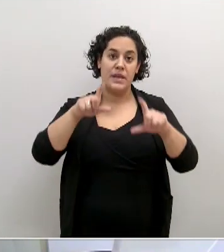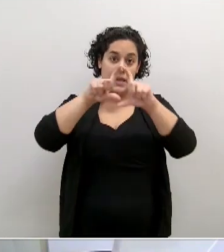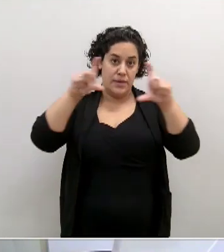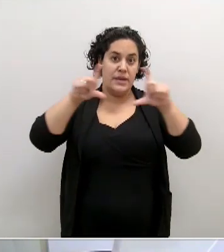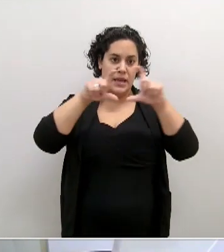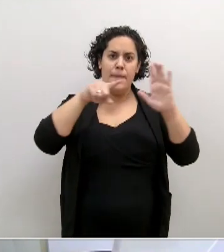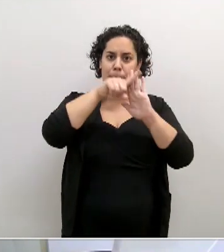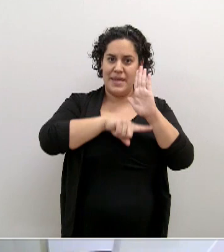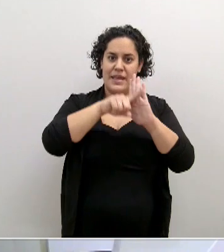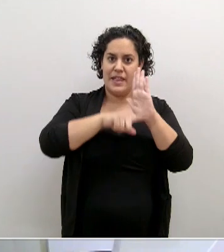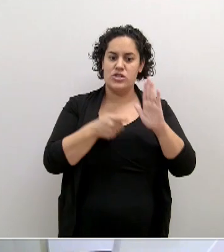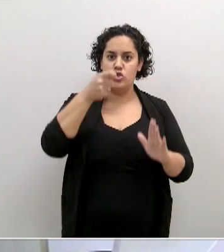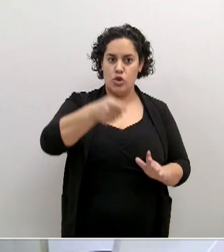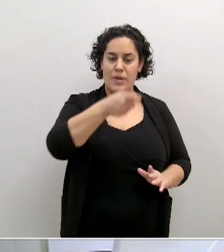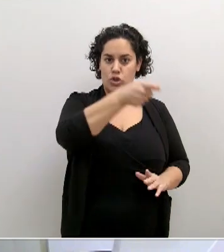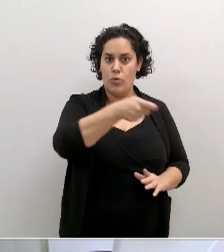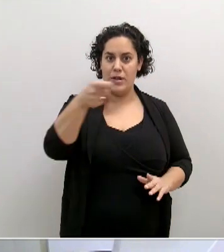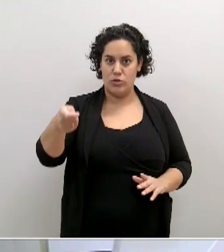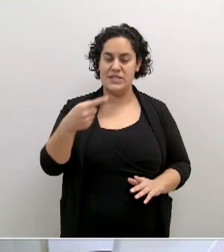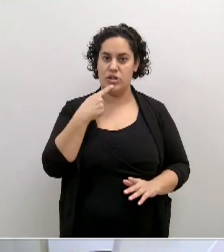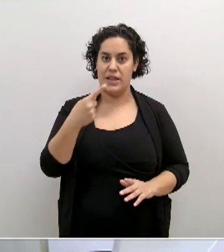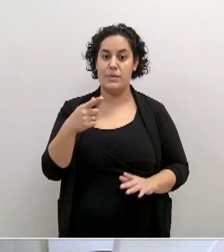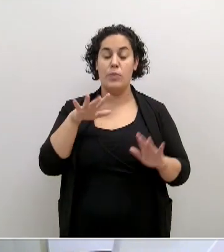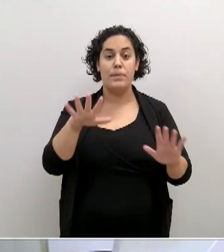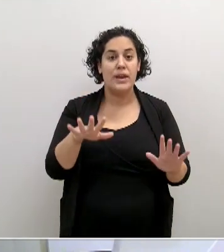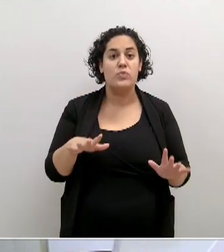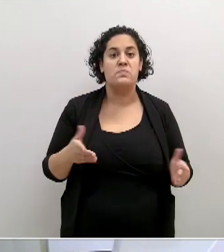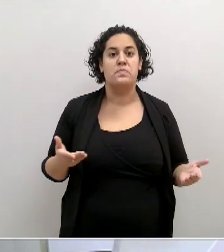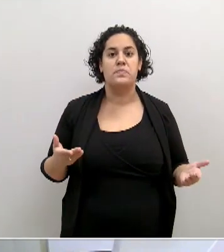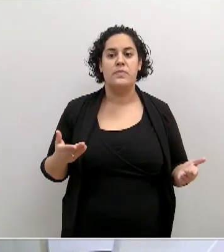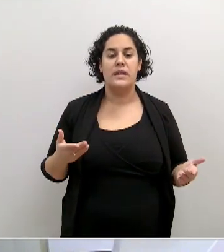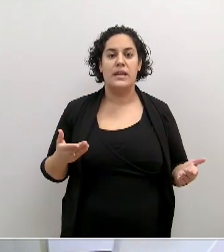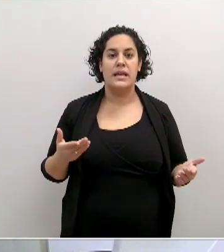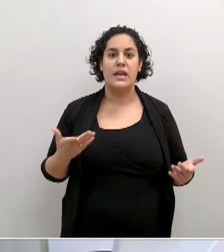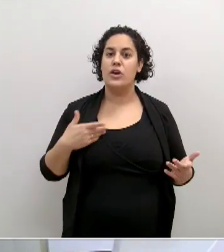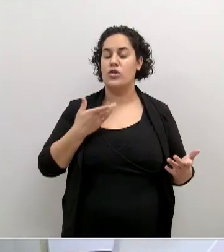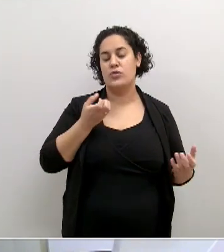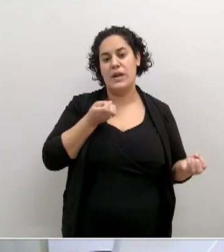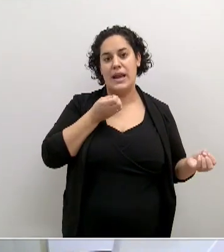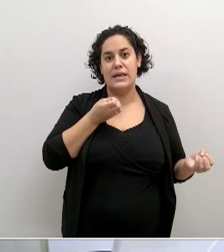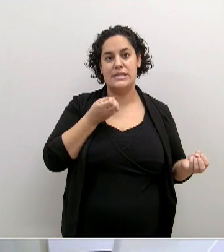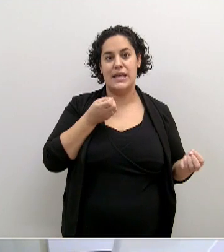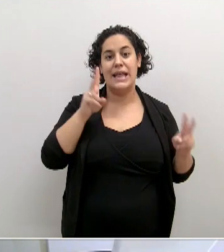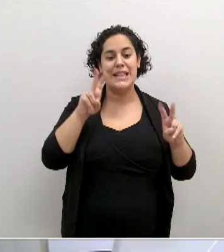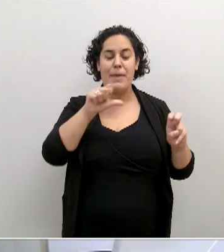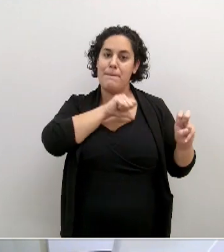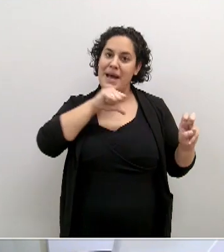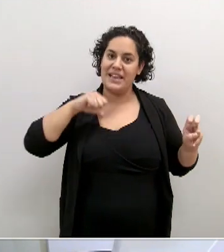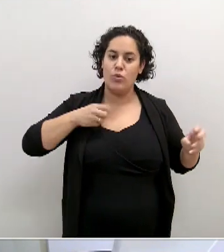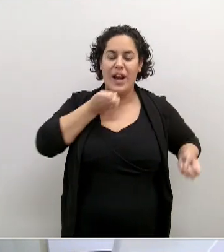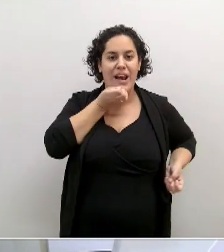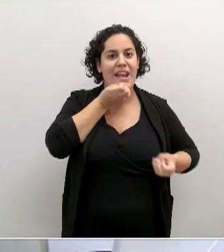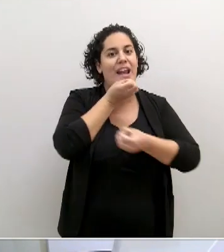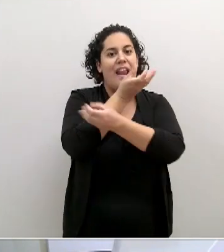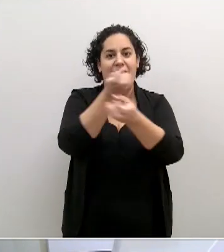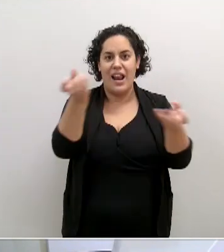en general no se da a conocer el brote y no se comparte con la ciudadanía cuestiones particulares que pueden ser de una empresa o que